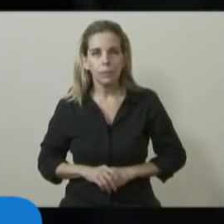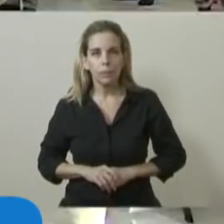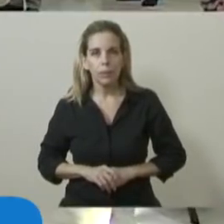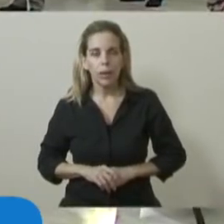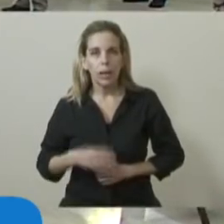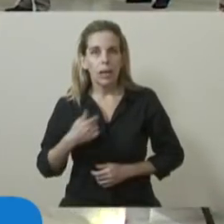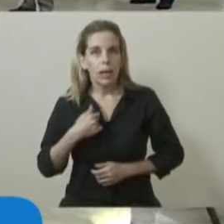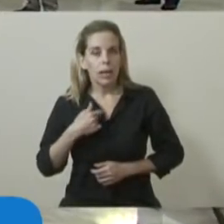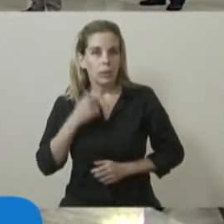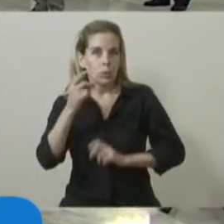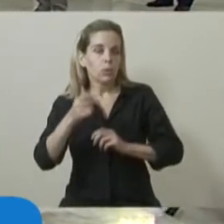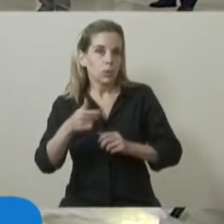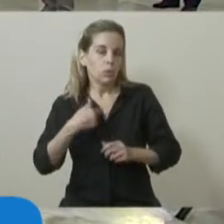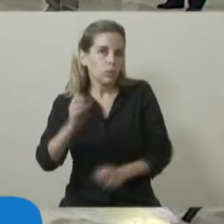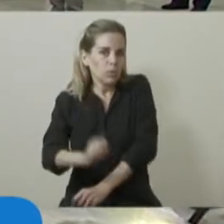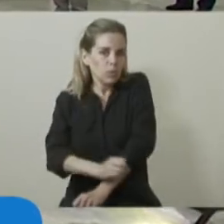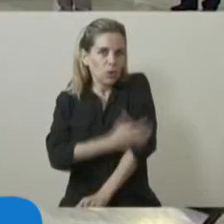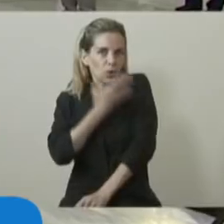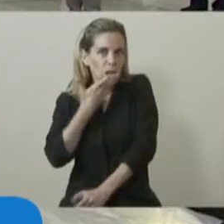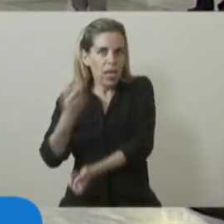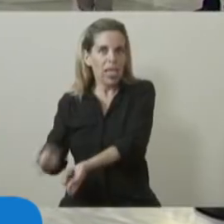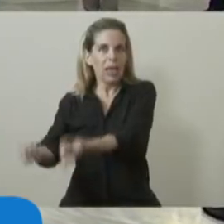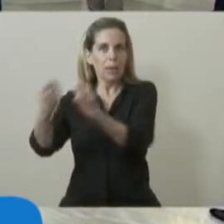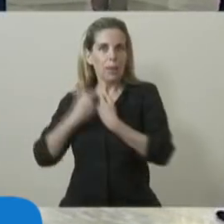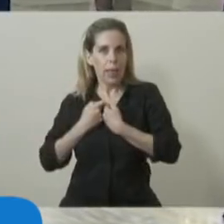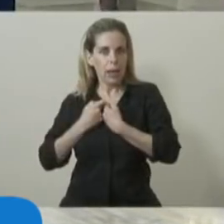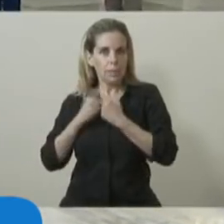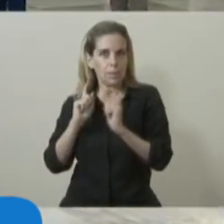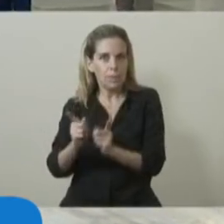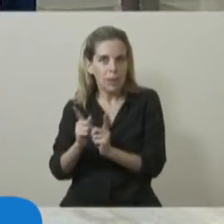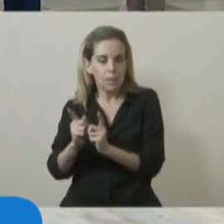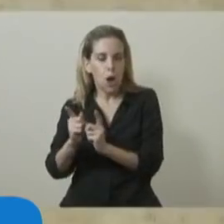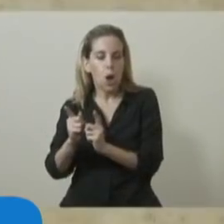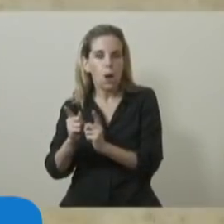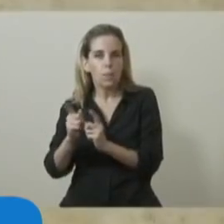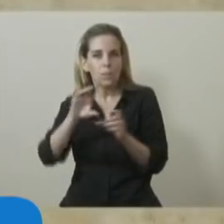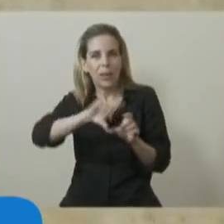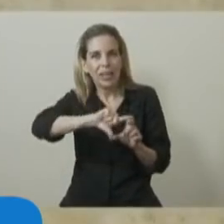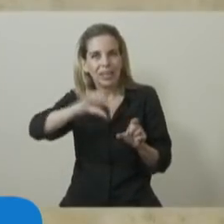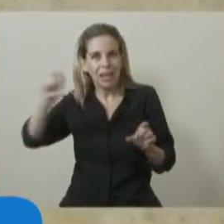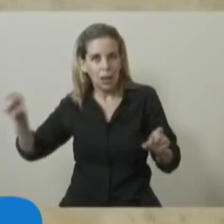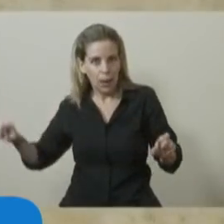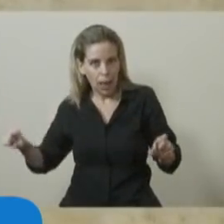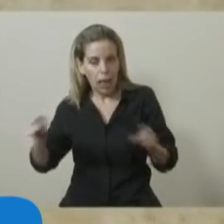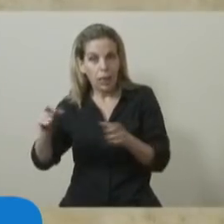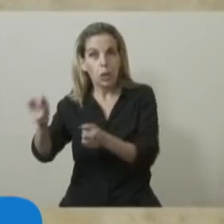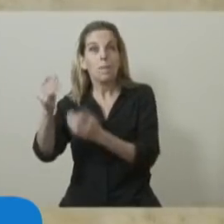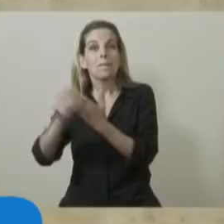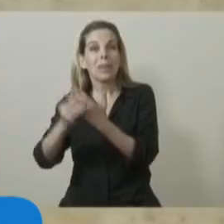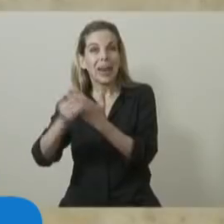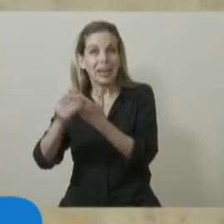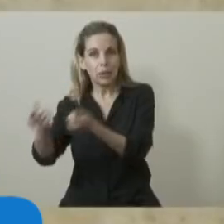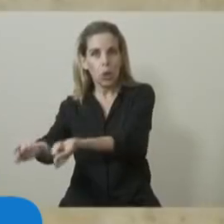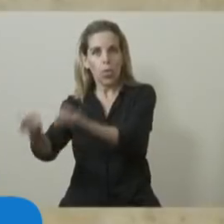Y me emociona mucho haber recibido una réplica de manos del ministro del